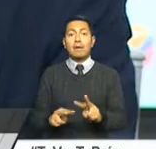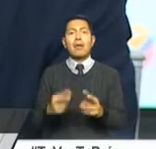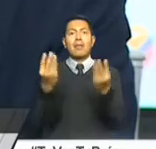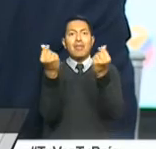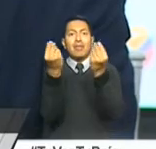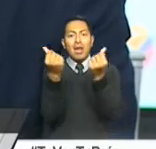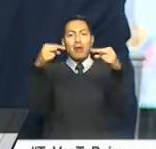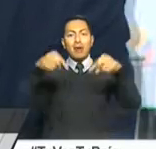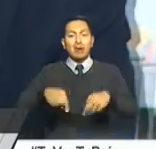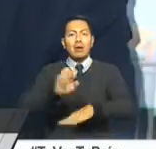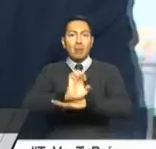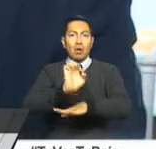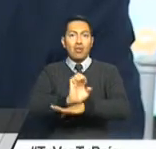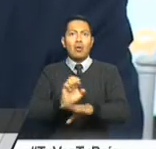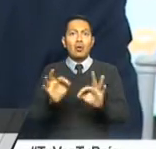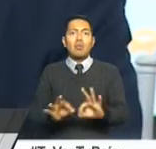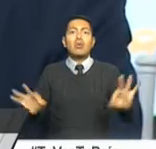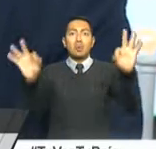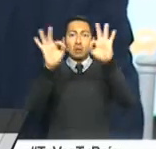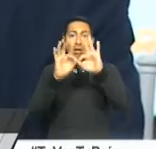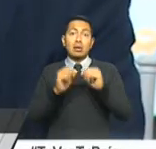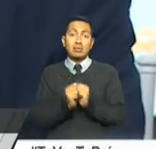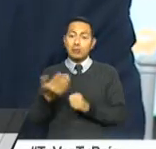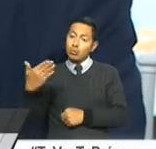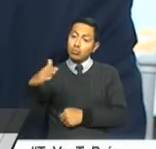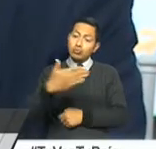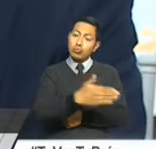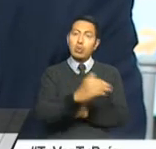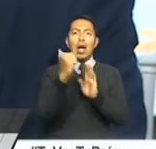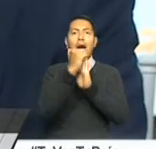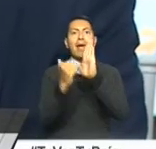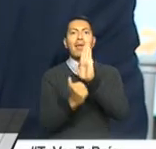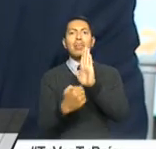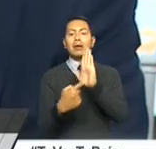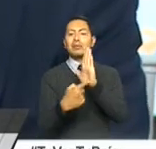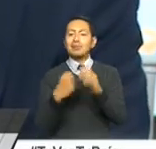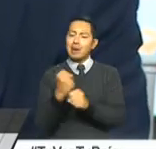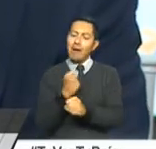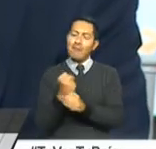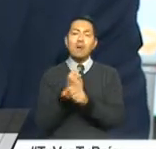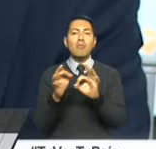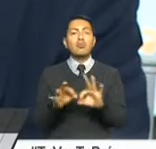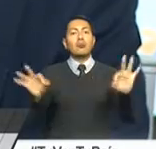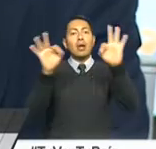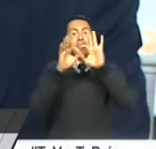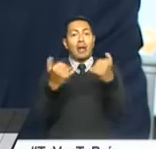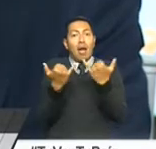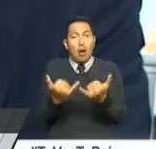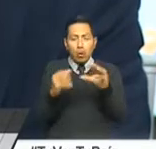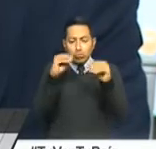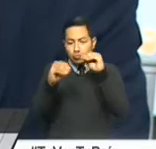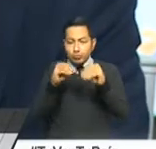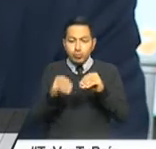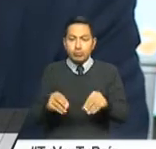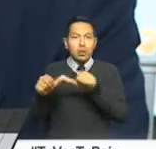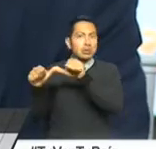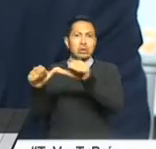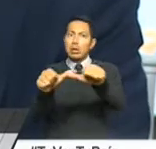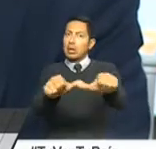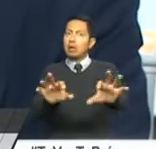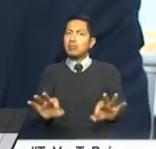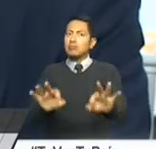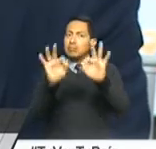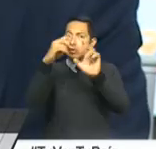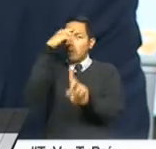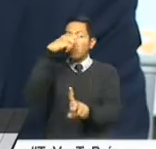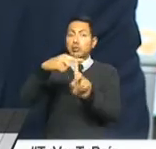para la economía ecuatoriana. Yo creo que se constituyen agendas de trabajo muy importantes y que van a ser permanentes. Más allá